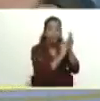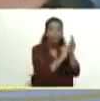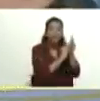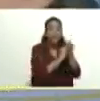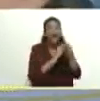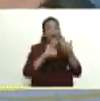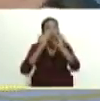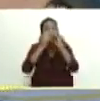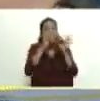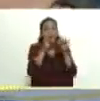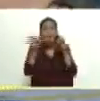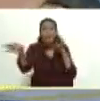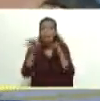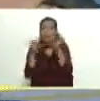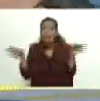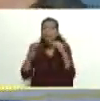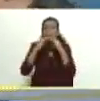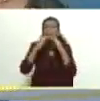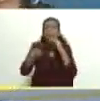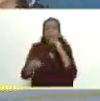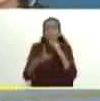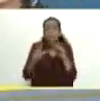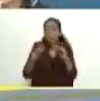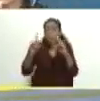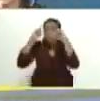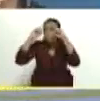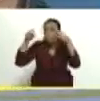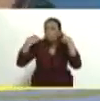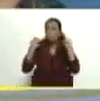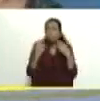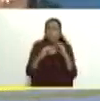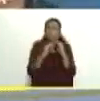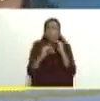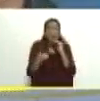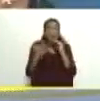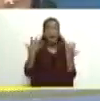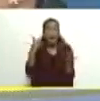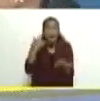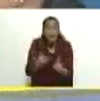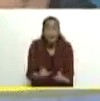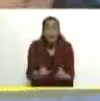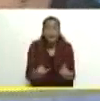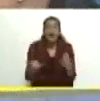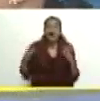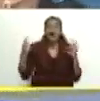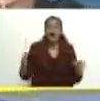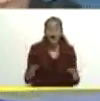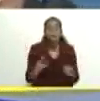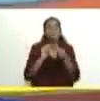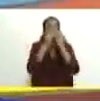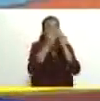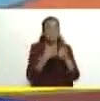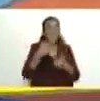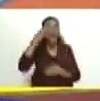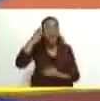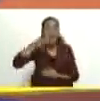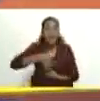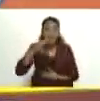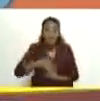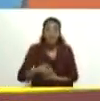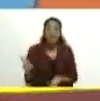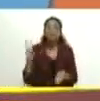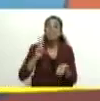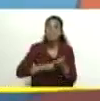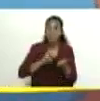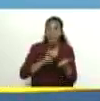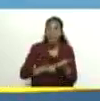éramos comunidades en zonas de silencio y de verdad vemos con orgullo de que esto se está ejecutando y que